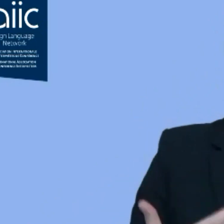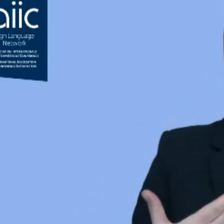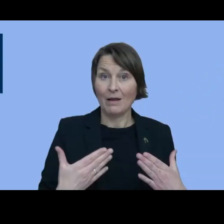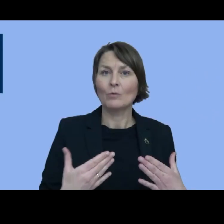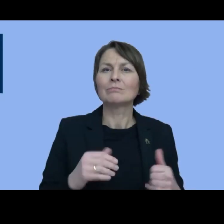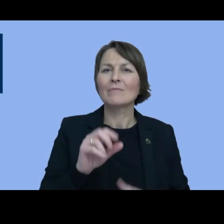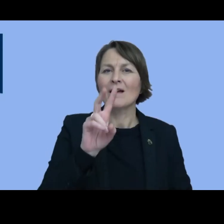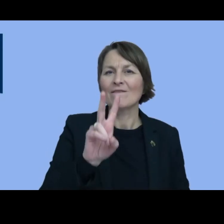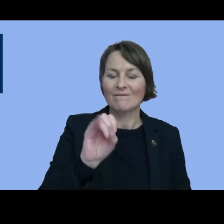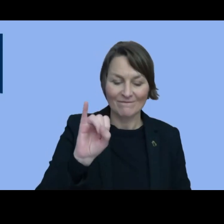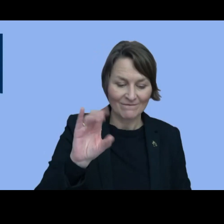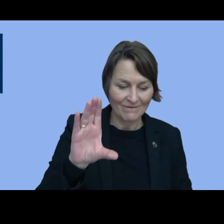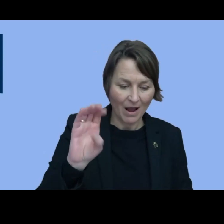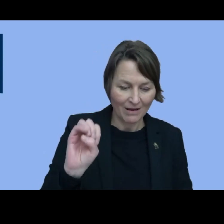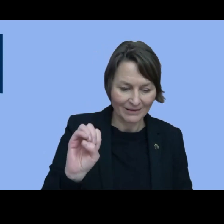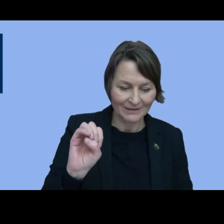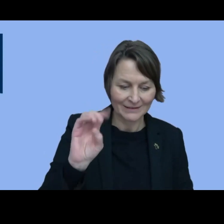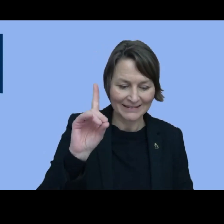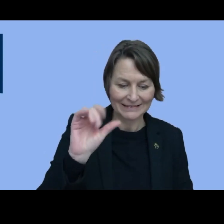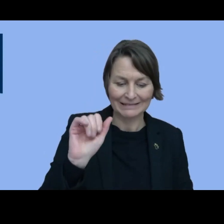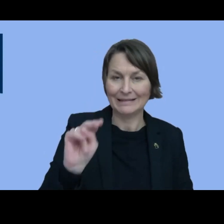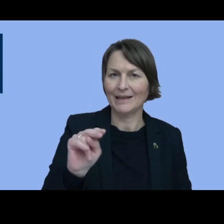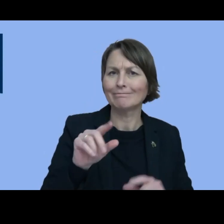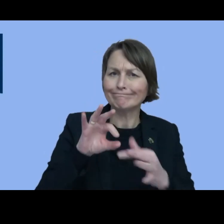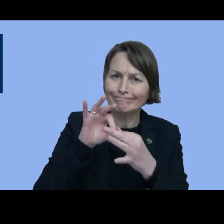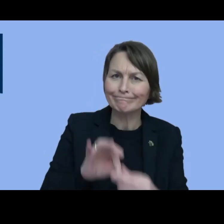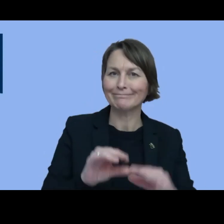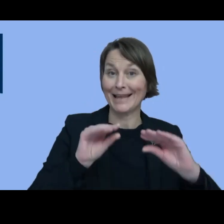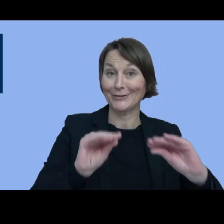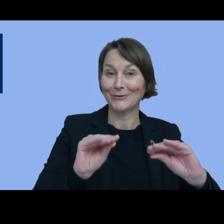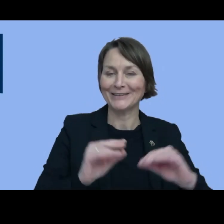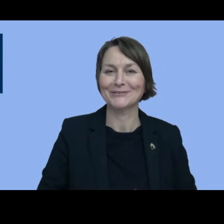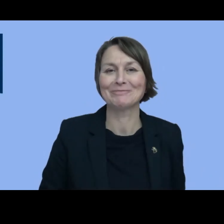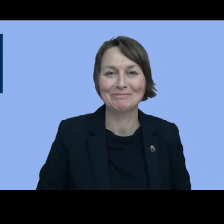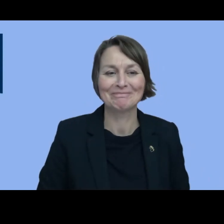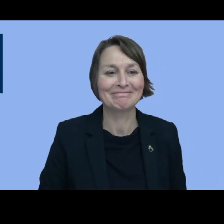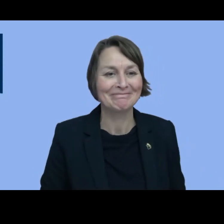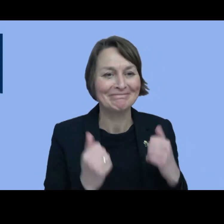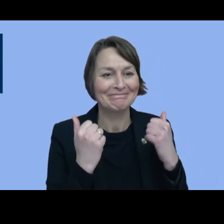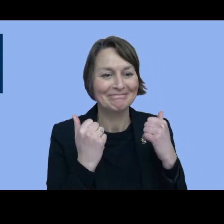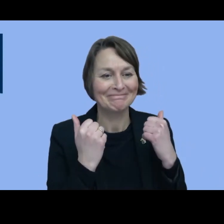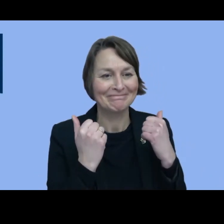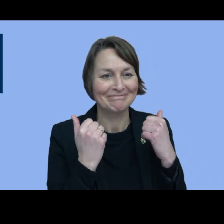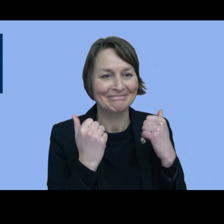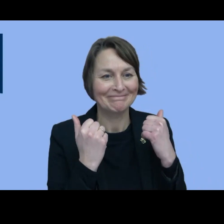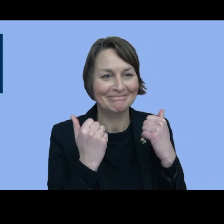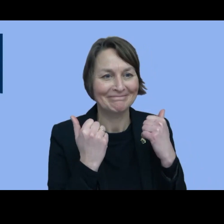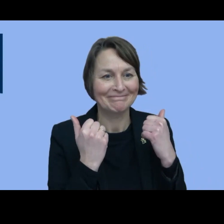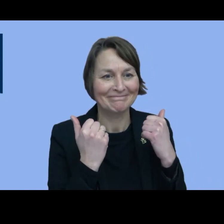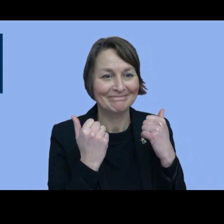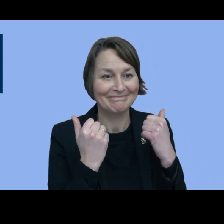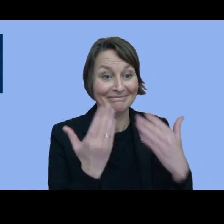Artes. Es quien preside el grupo de lengua de signos Vice Dean in charge of. y es la